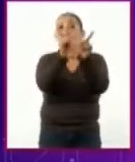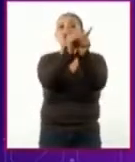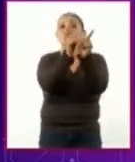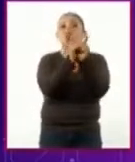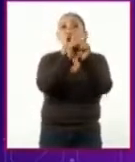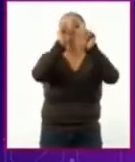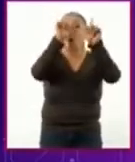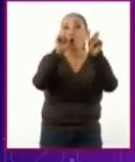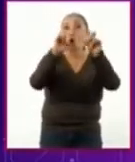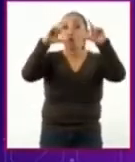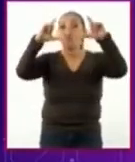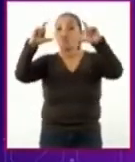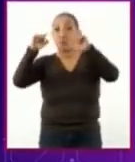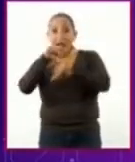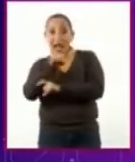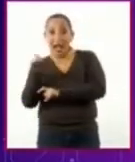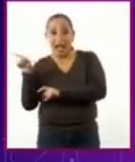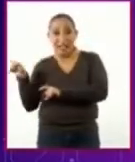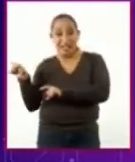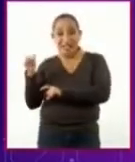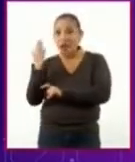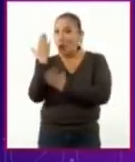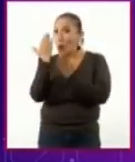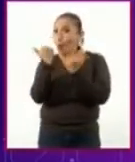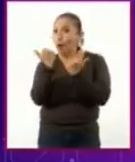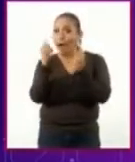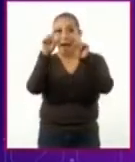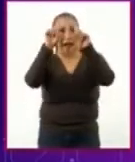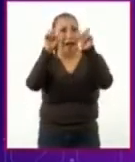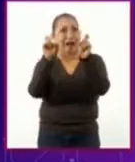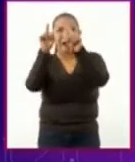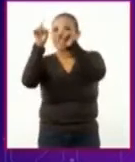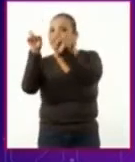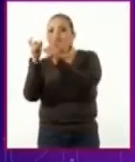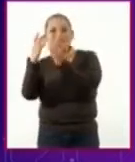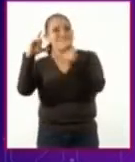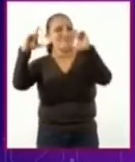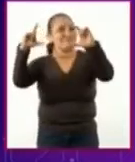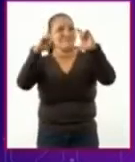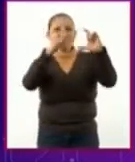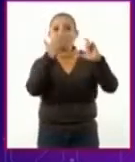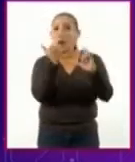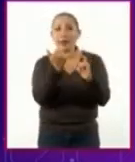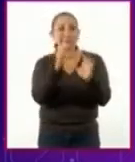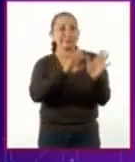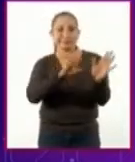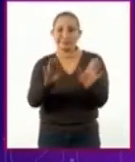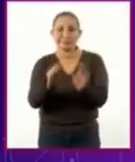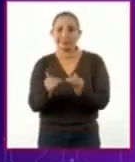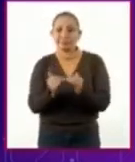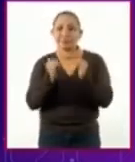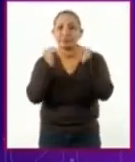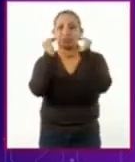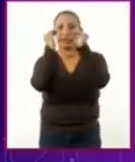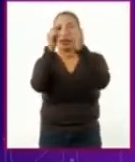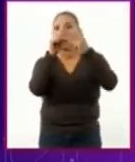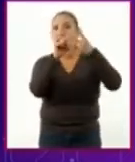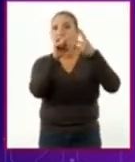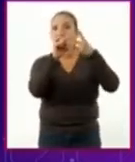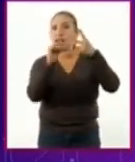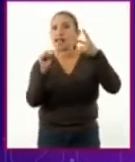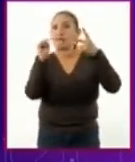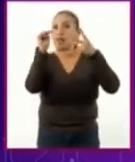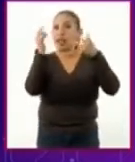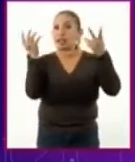agrupadas. Noten que en este enunciado matemático no hay signos de agrupación. Por consiguiente, avancemos al siguiente